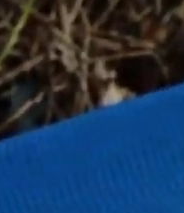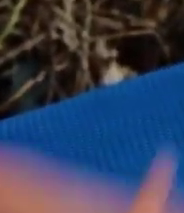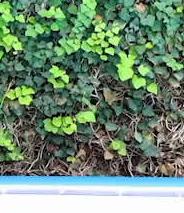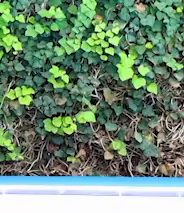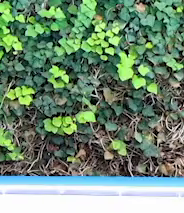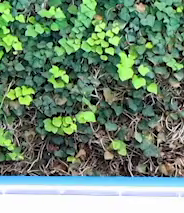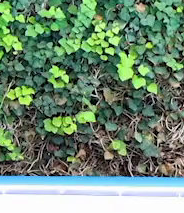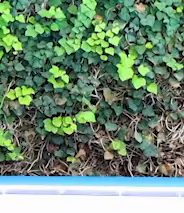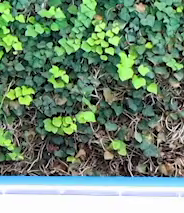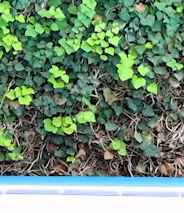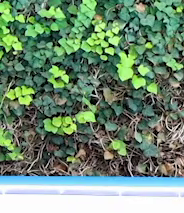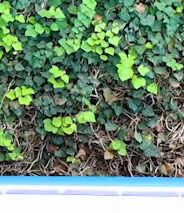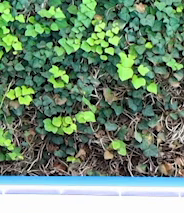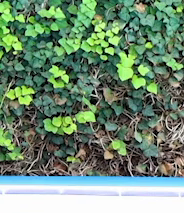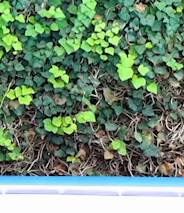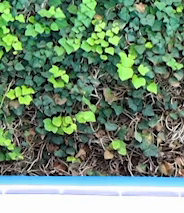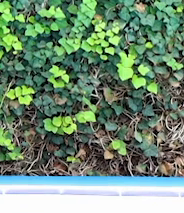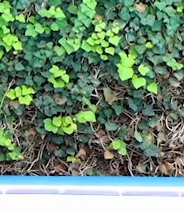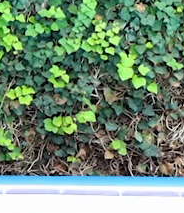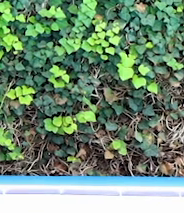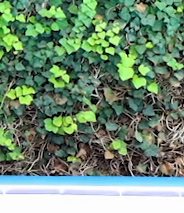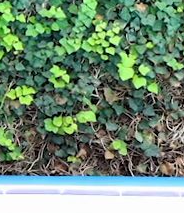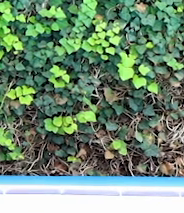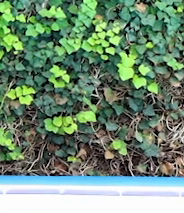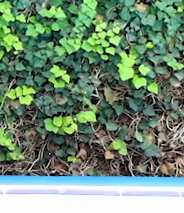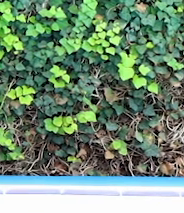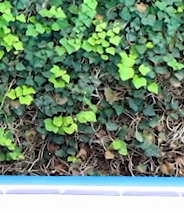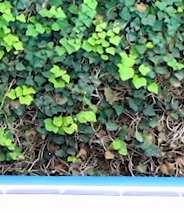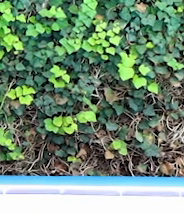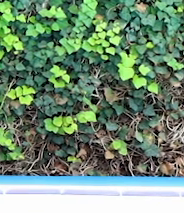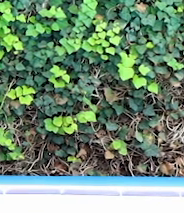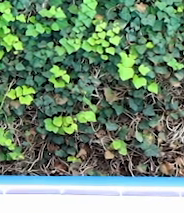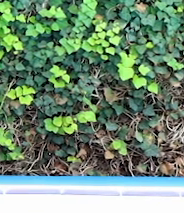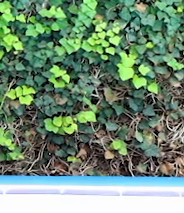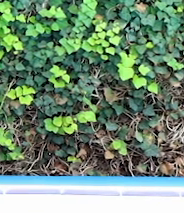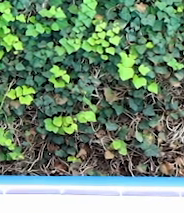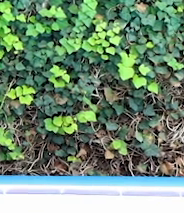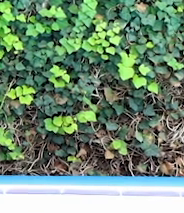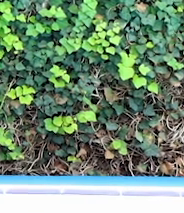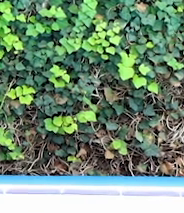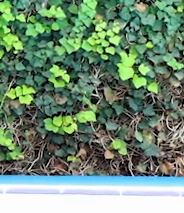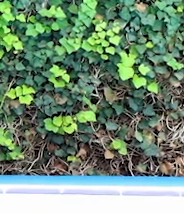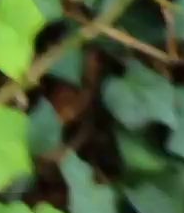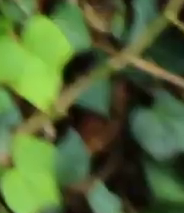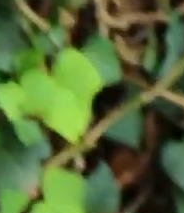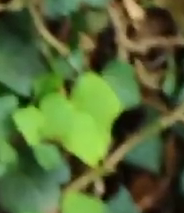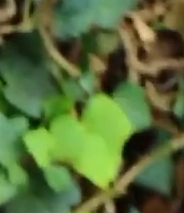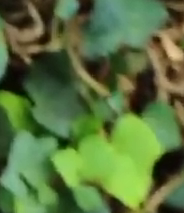Otra. Bien, descansamos. Respiramos.